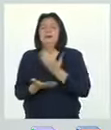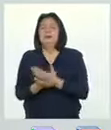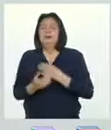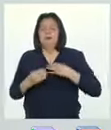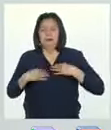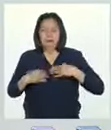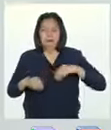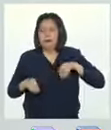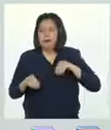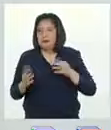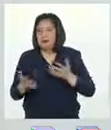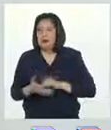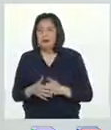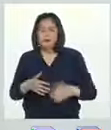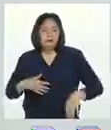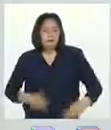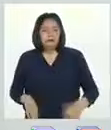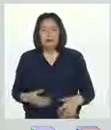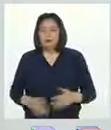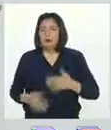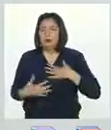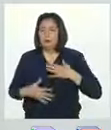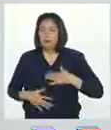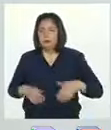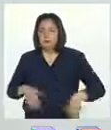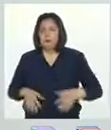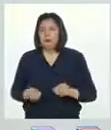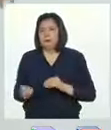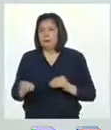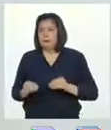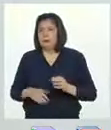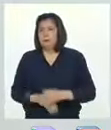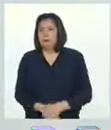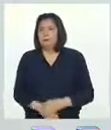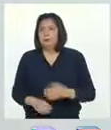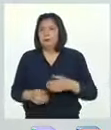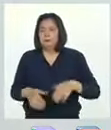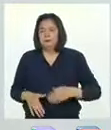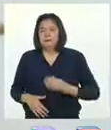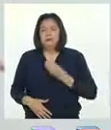posiciones. Bien, sacudamos el cuerpo. Movamos.